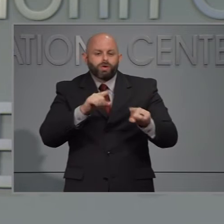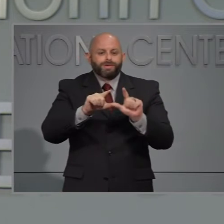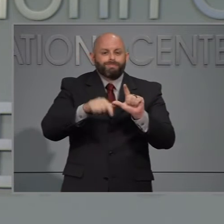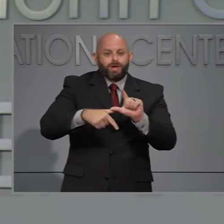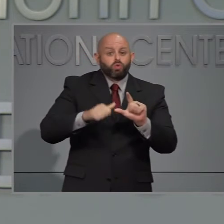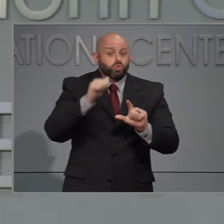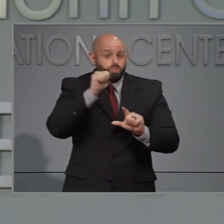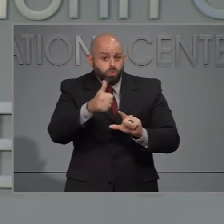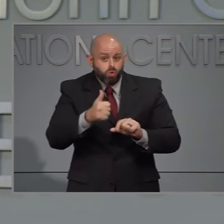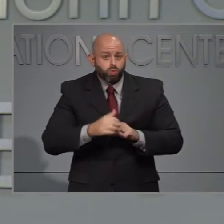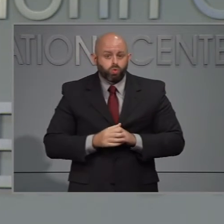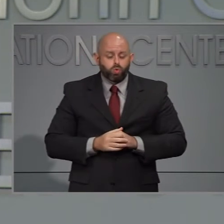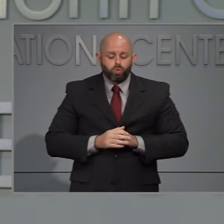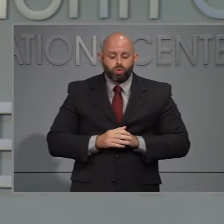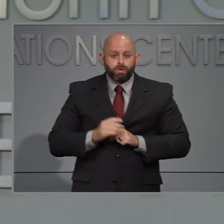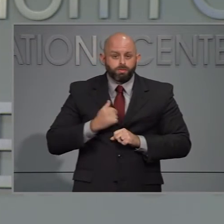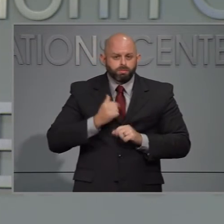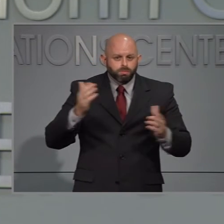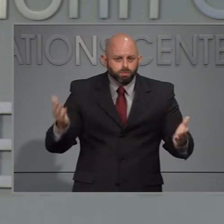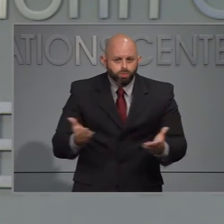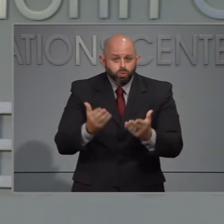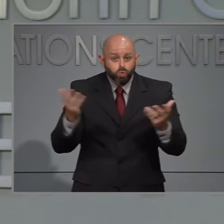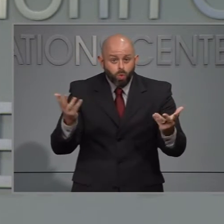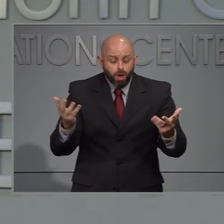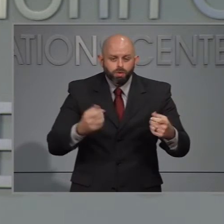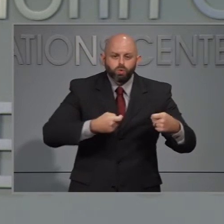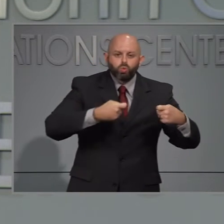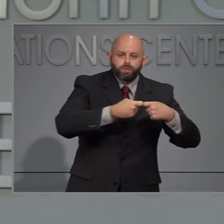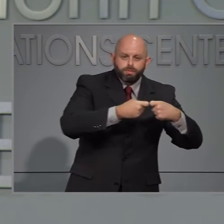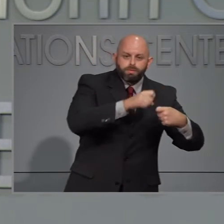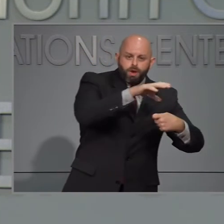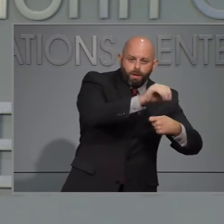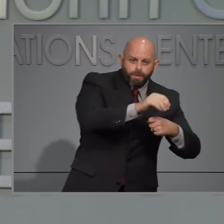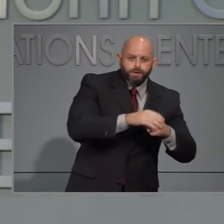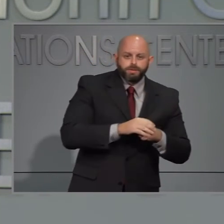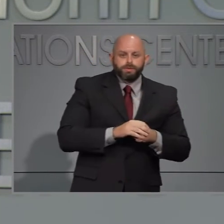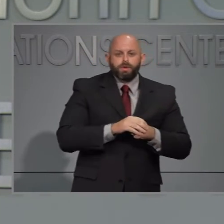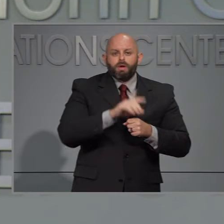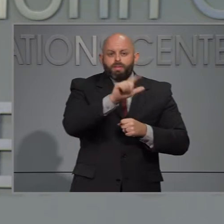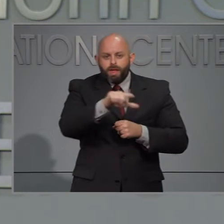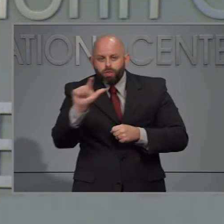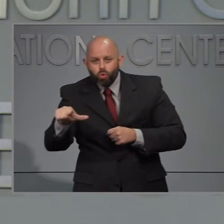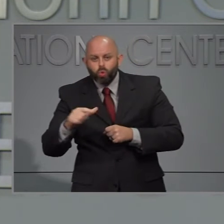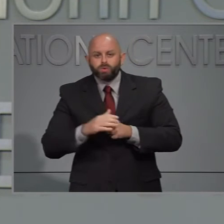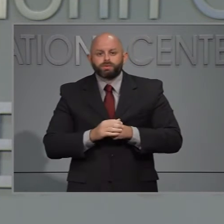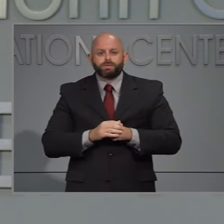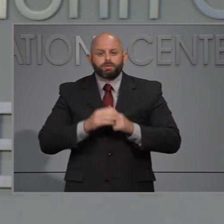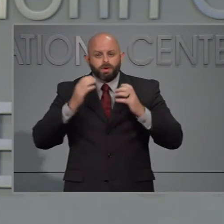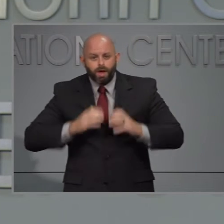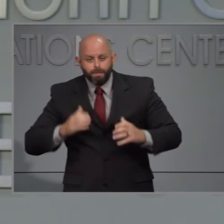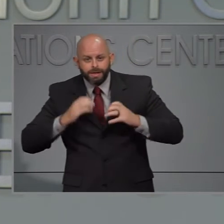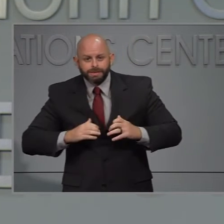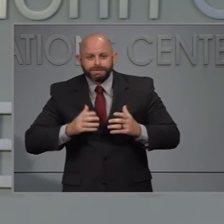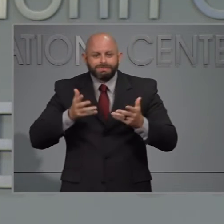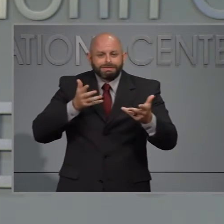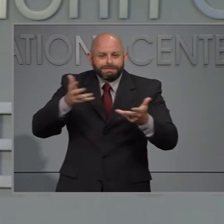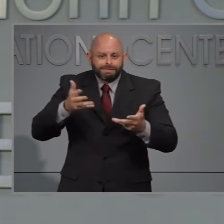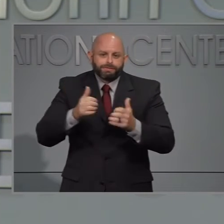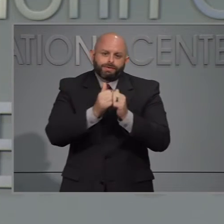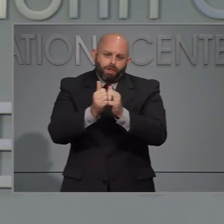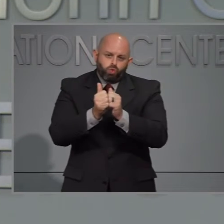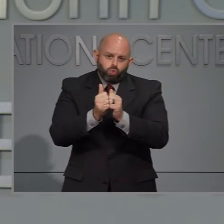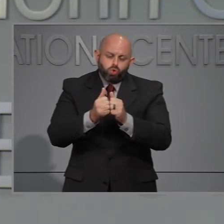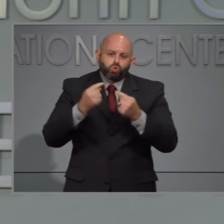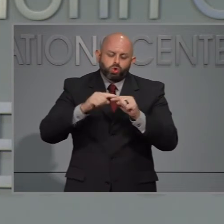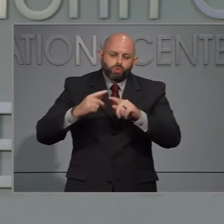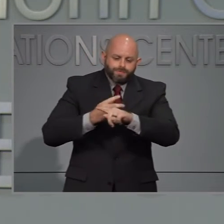a las compañías de servicios públicos y a los arrendatarios y arrendadores que puedan configurar un plan de pagos,